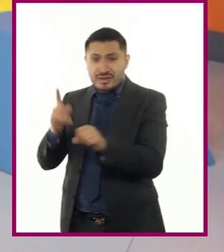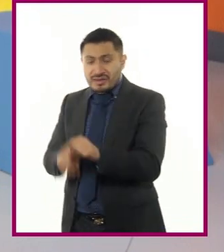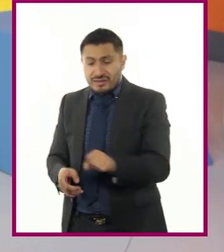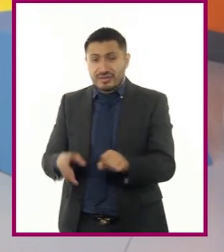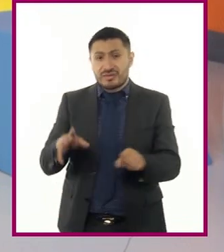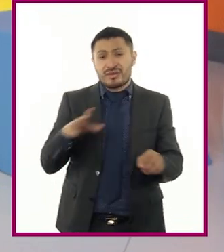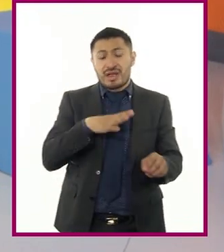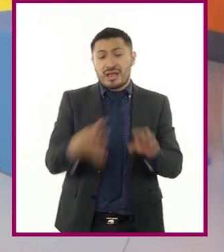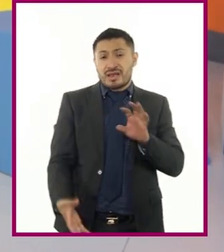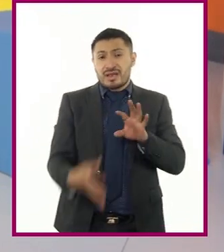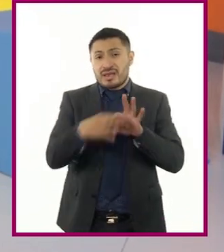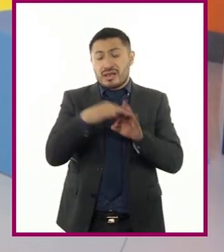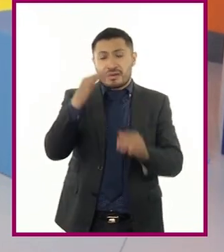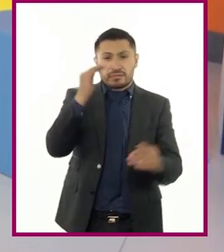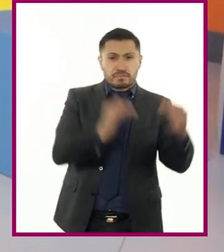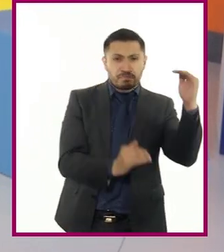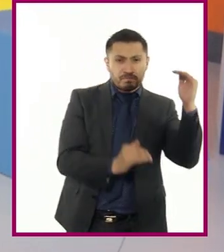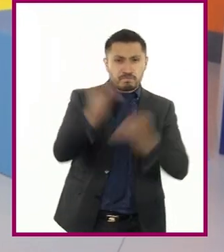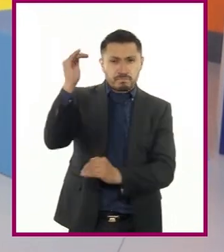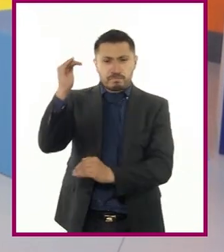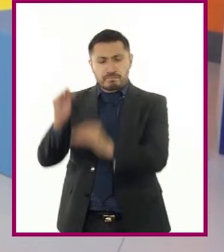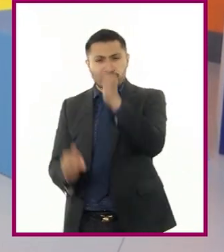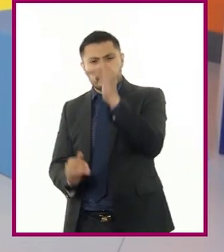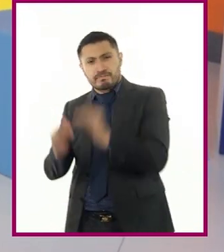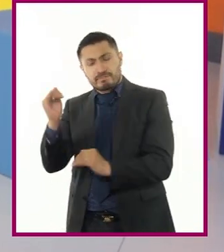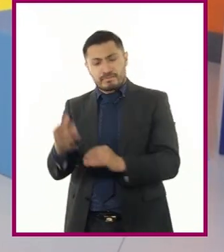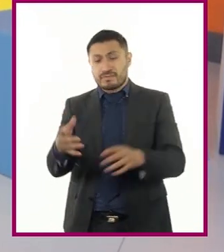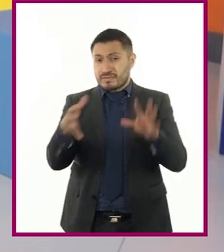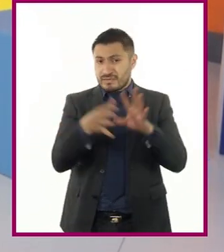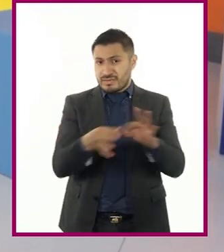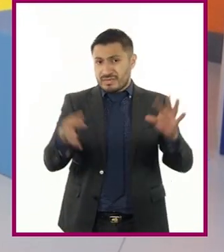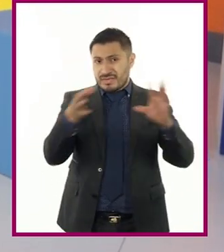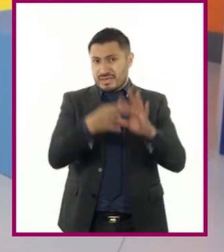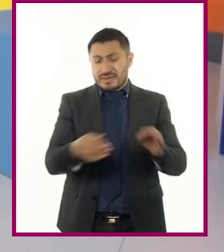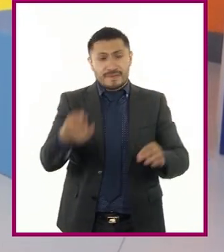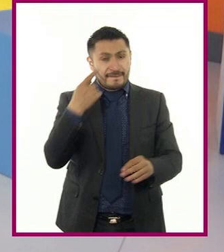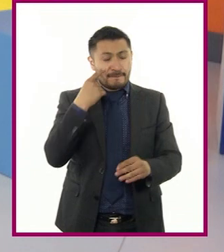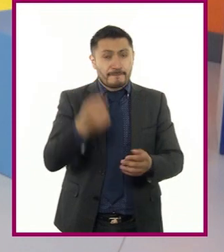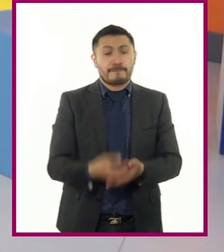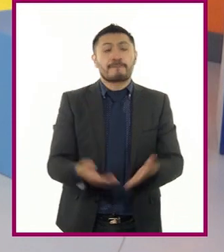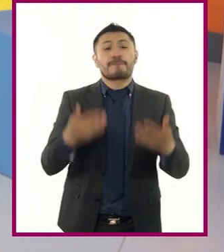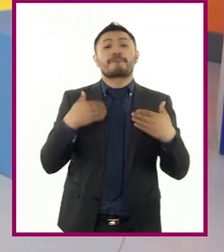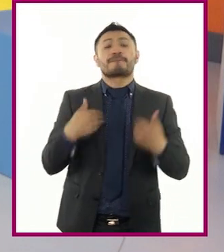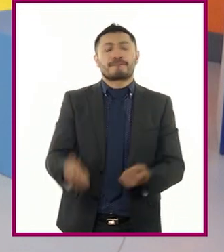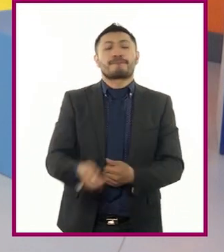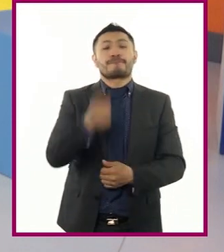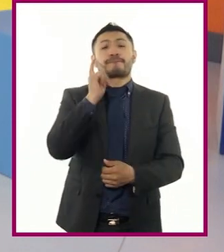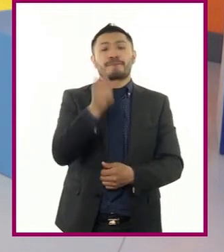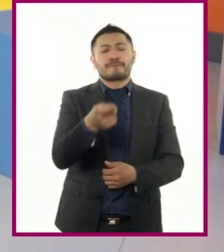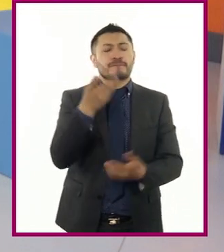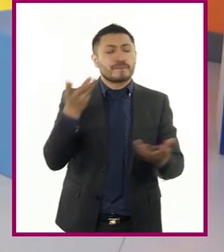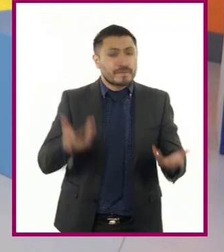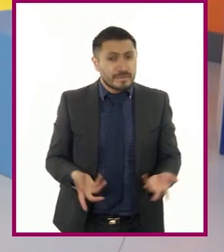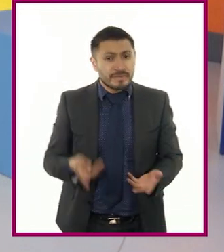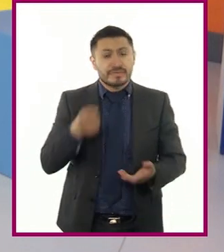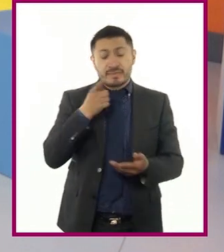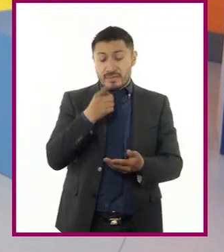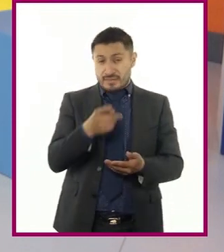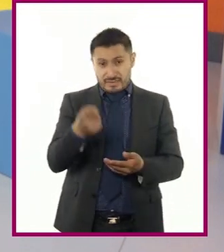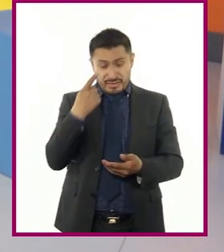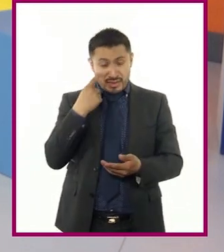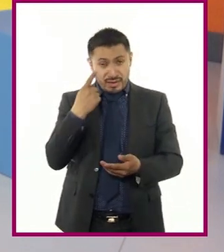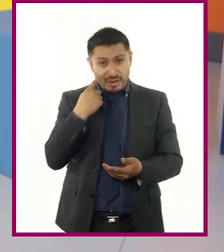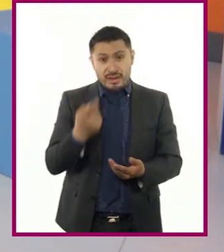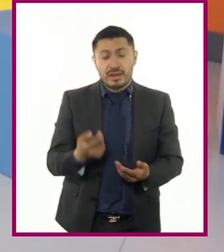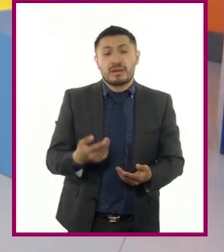inversa? Se los explico. Pongan mucha atención. Para comprender un poco mejor lo anterior, se tiene que hablar de las